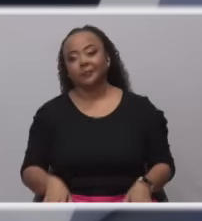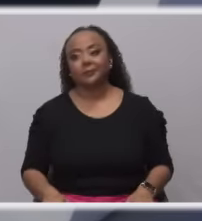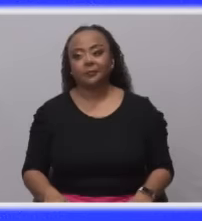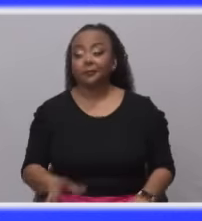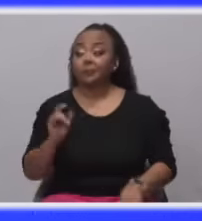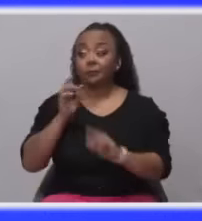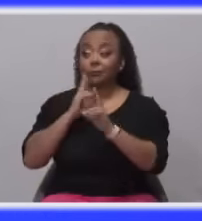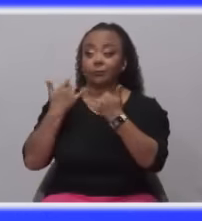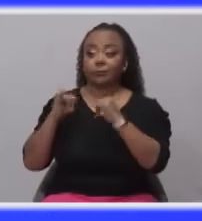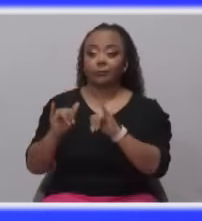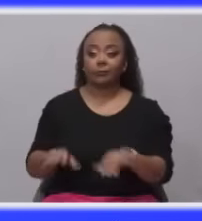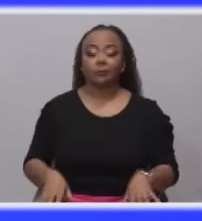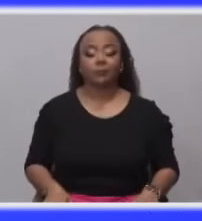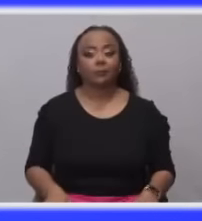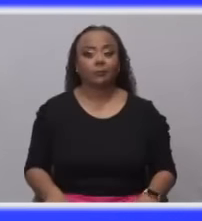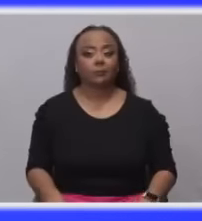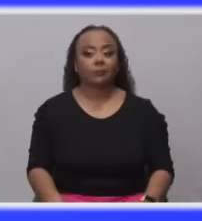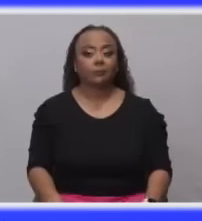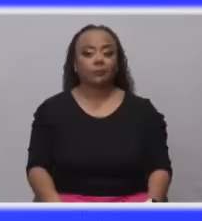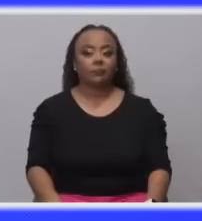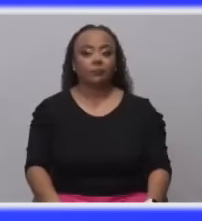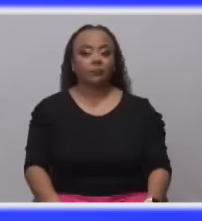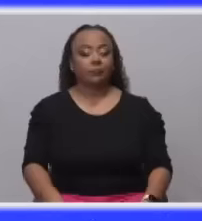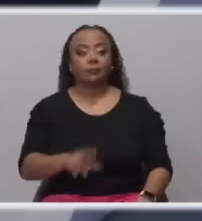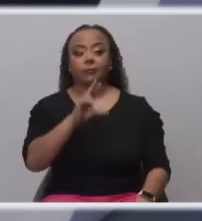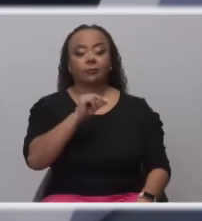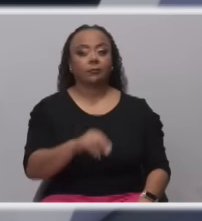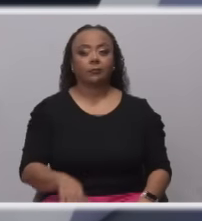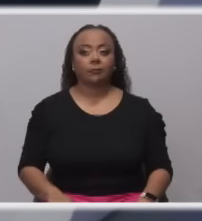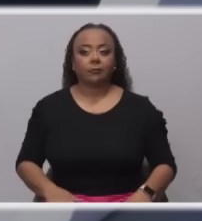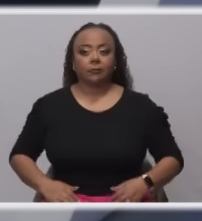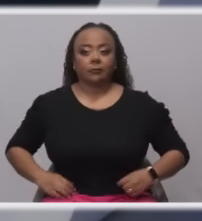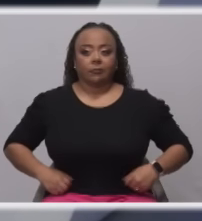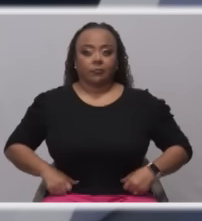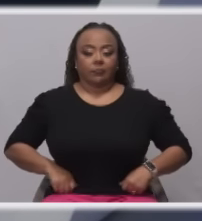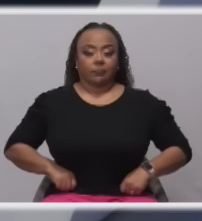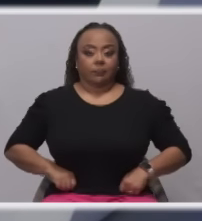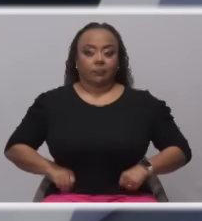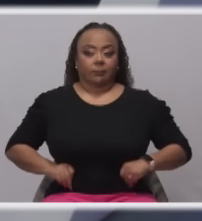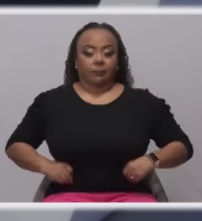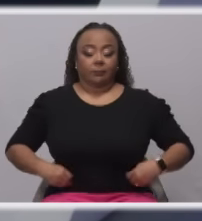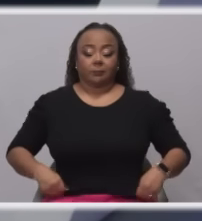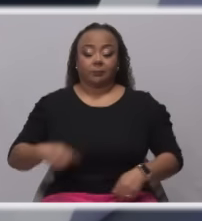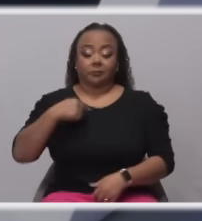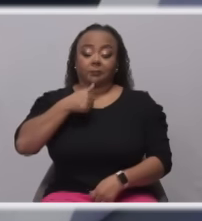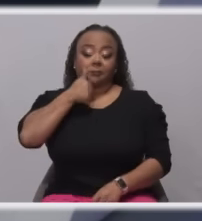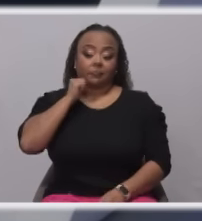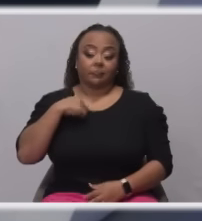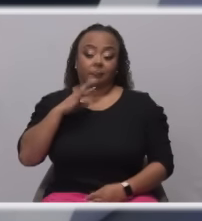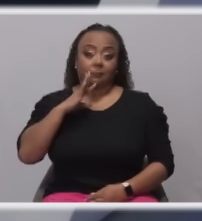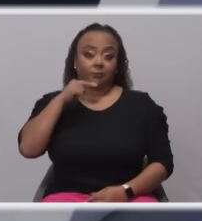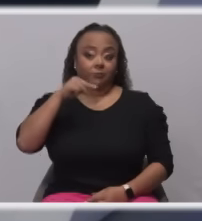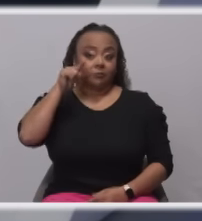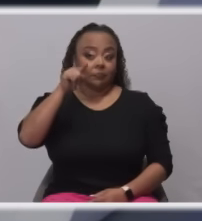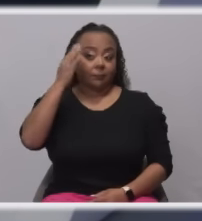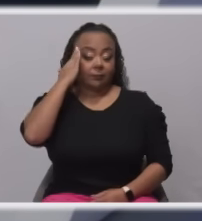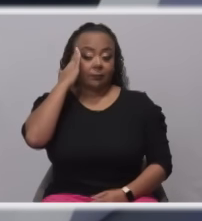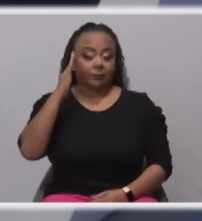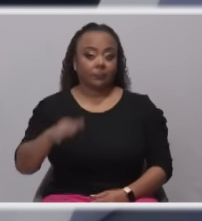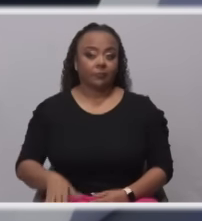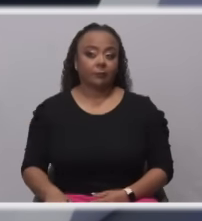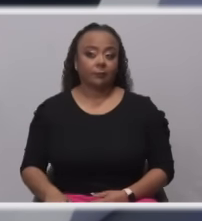contestado todavía yo creo el teléfono no ayer hablé con él nuevamente no le habían contestado al teléfono sab que le su empresa